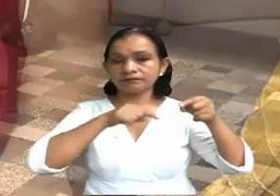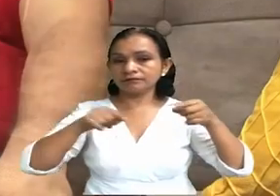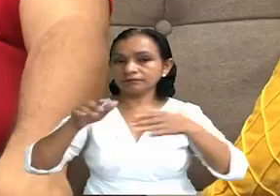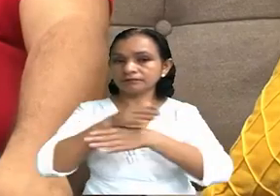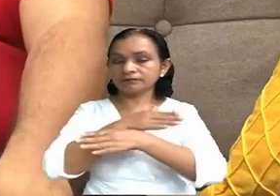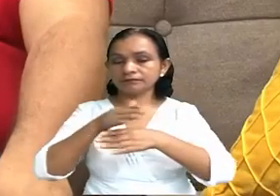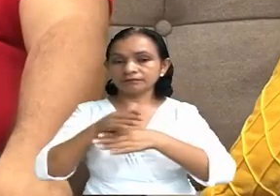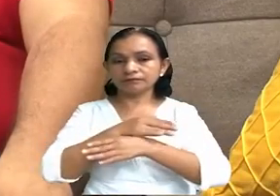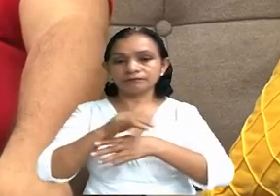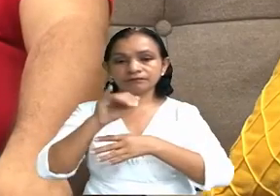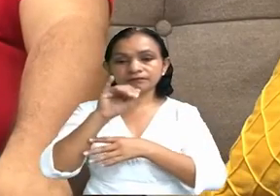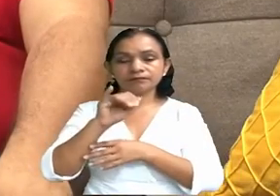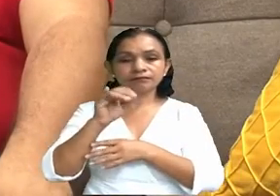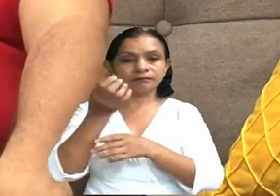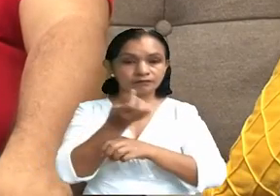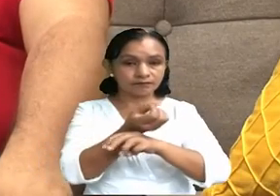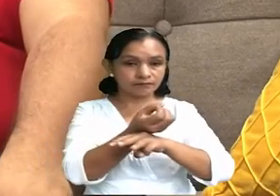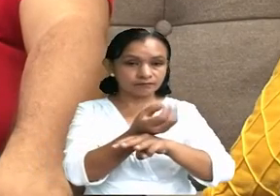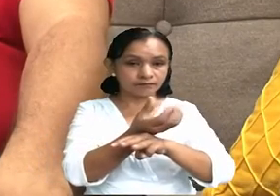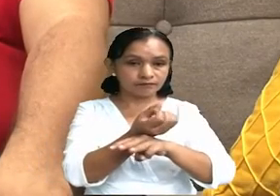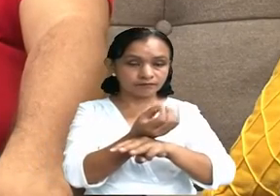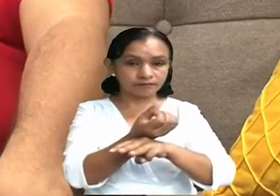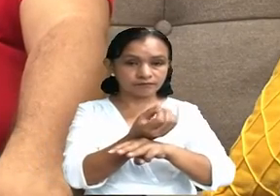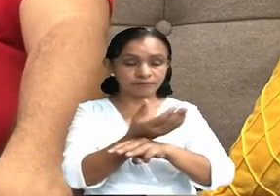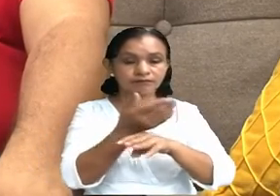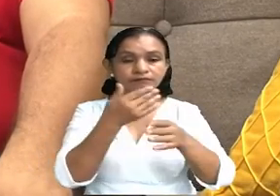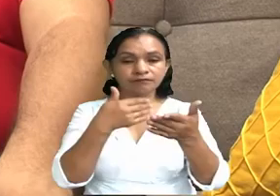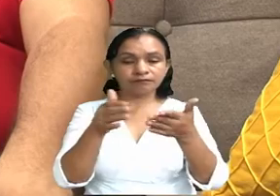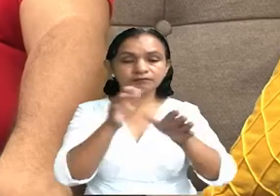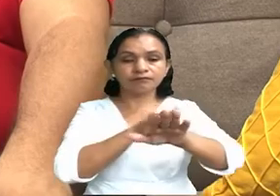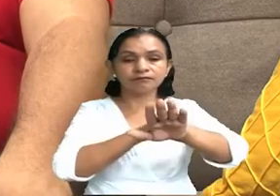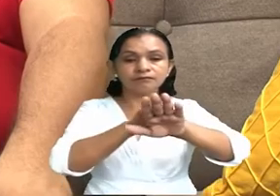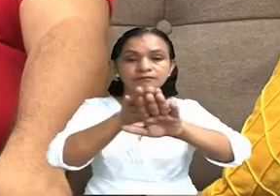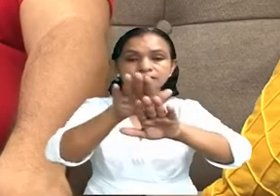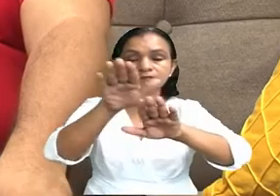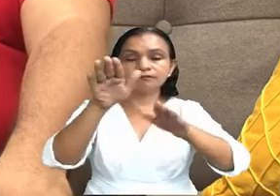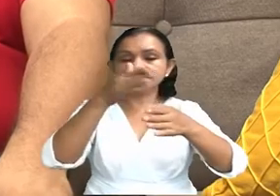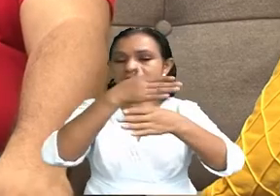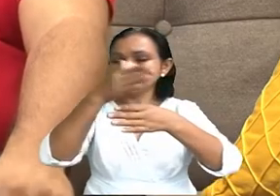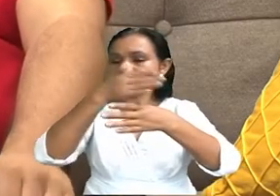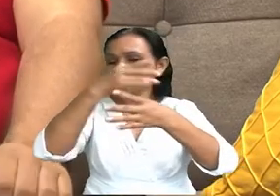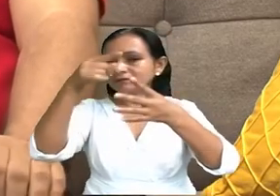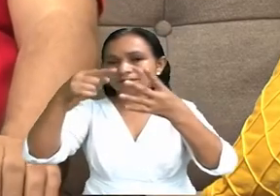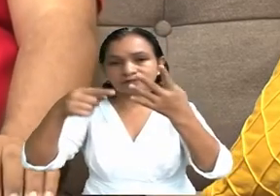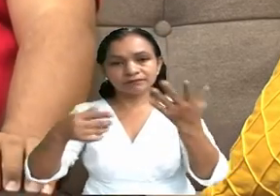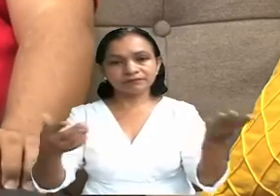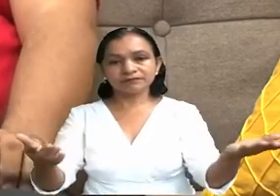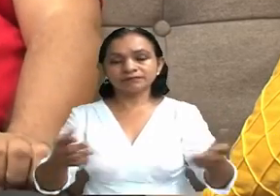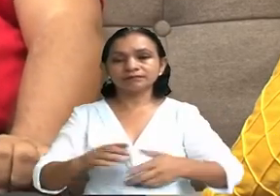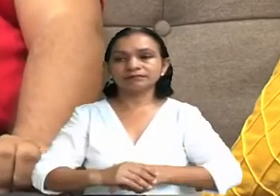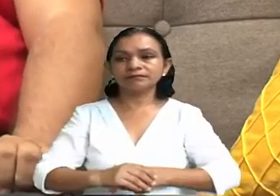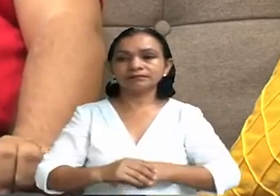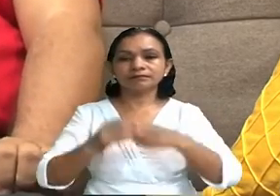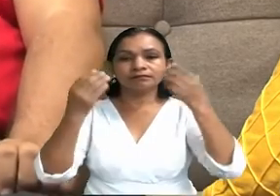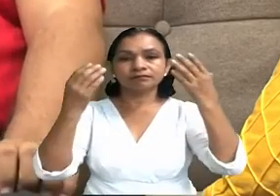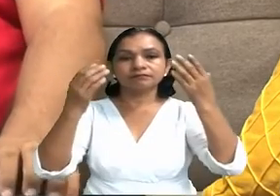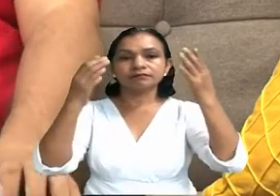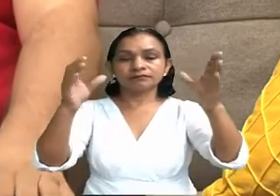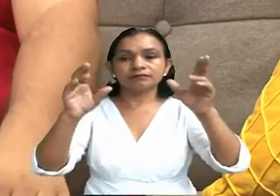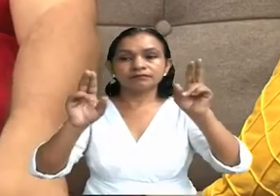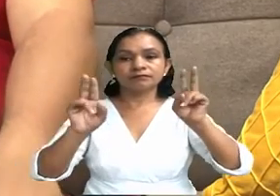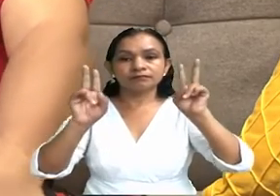El INIF, las alcaldías en el tema de la accesibilidad, ¿verdad? Etcétera, etcétera. Entonces, son aspectos